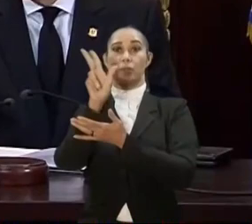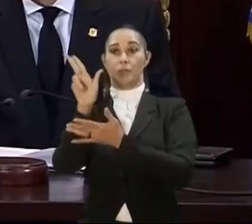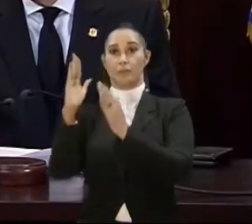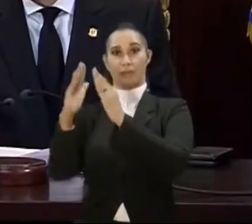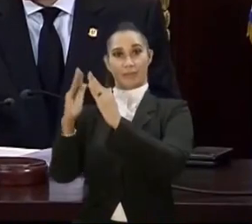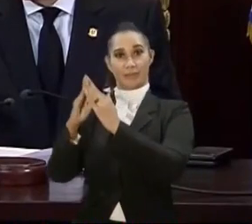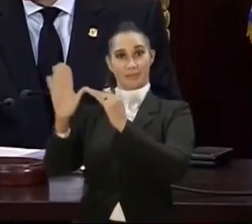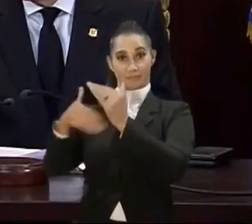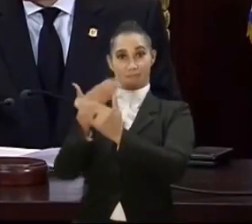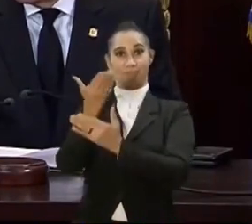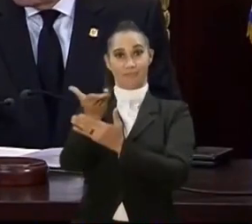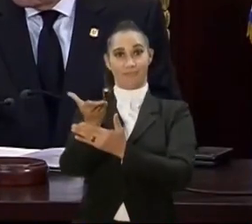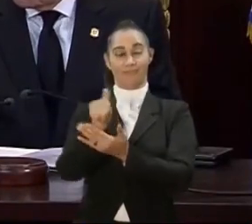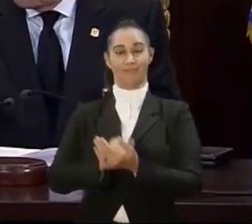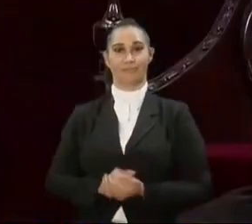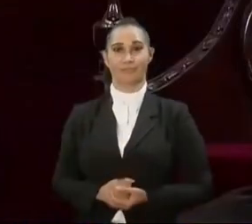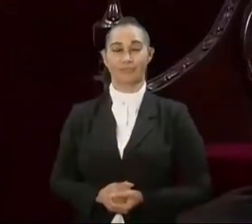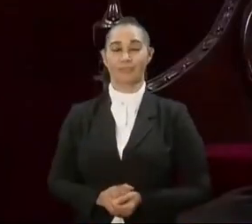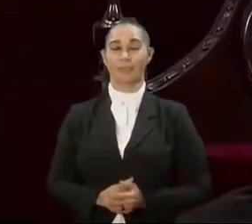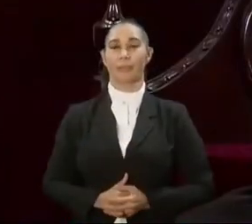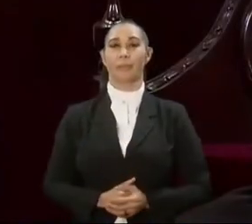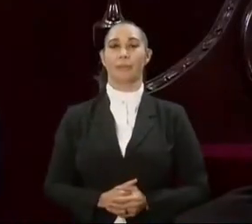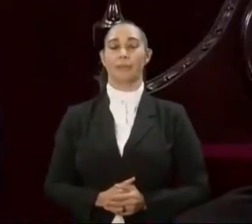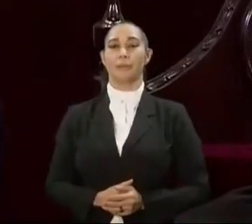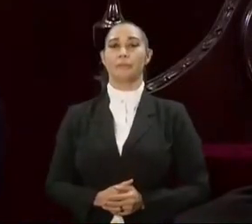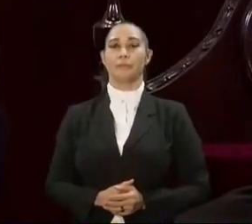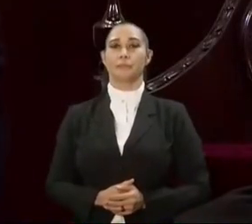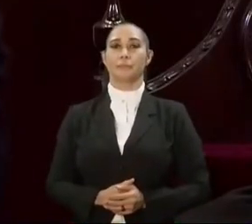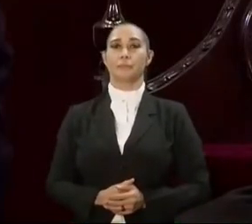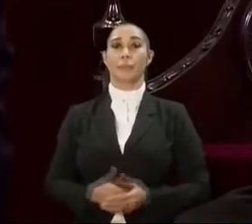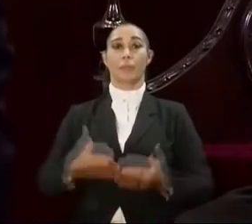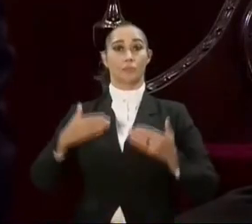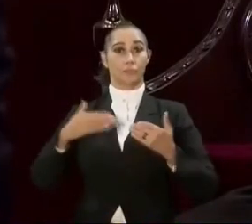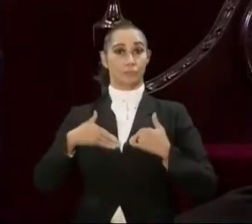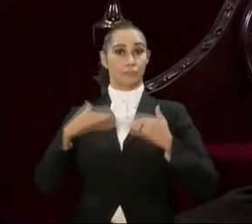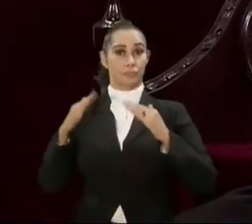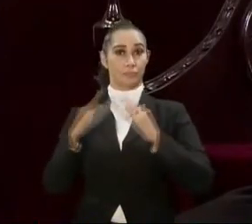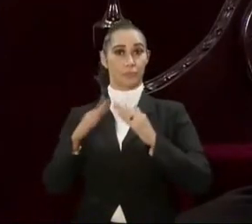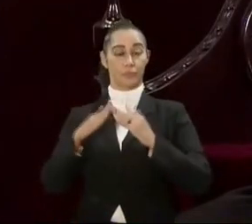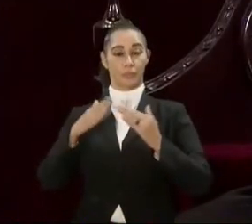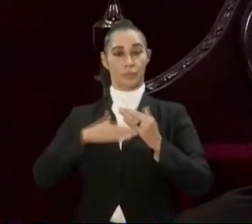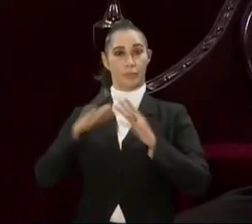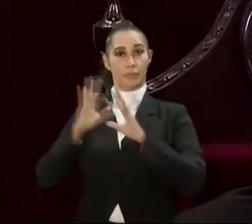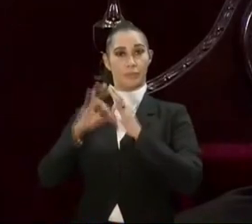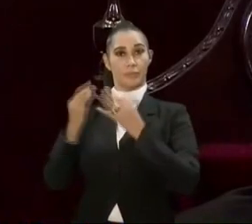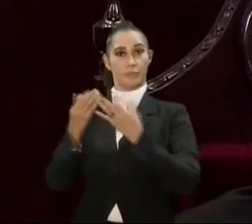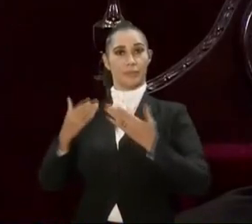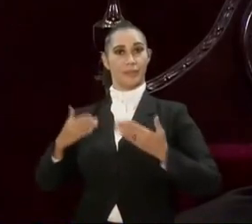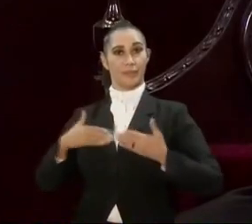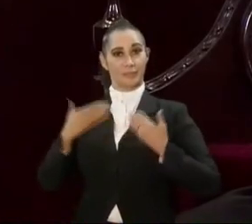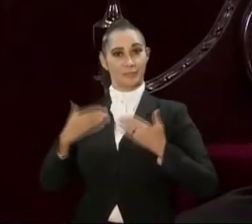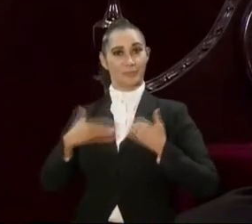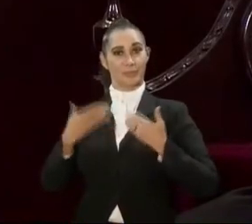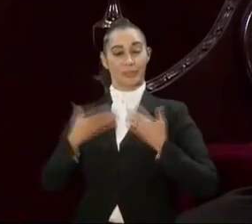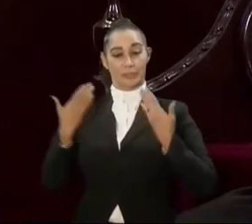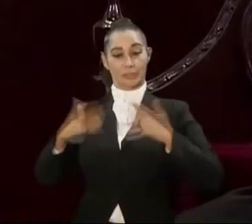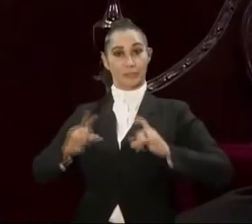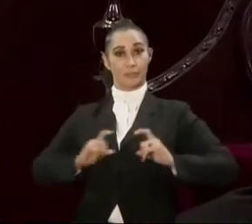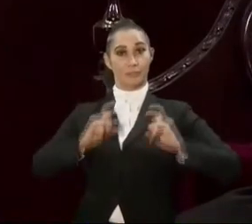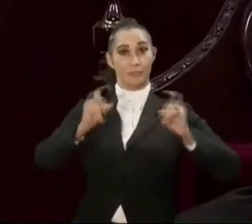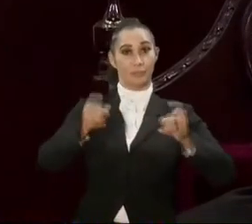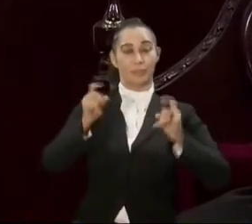6.431 viviendas. Por tanto, entre Mi Vivienda y Familia Feliz, ya hemos